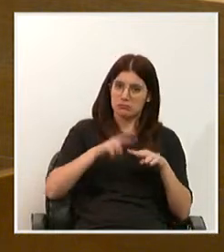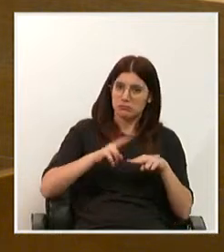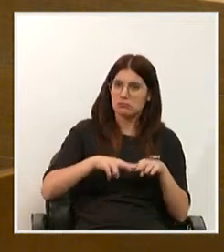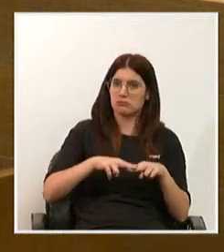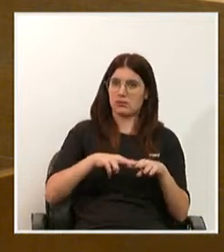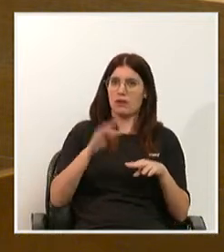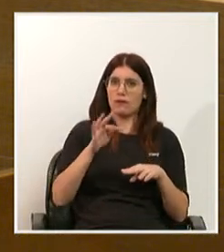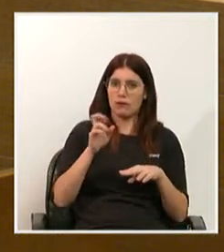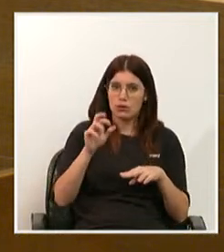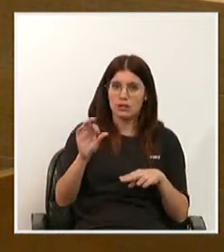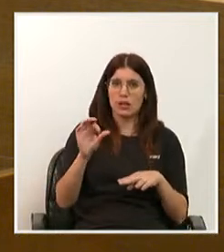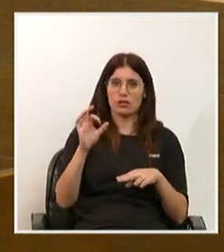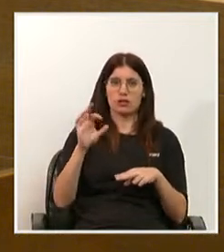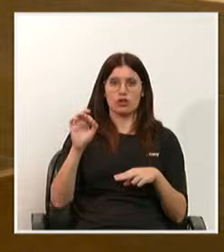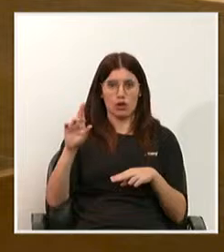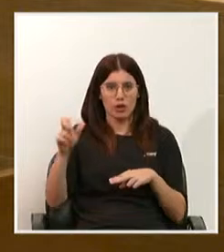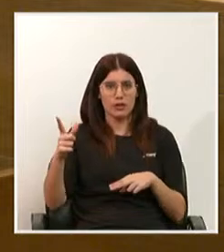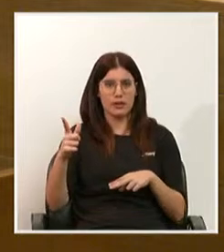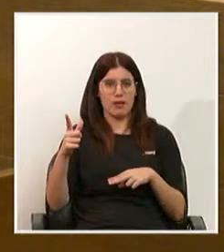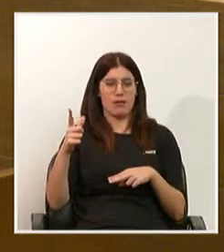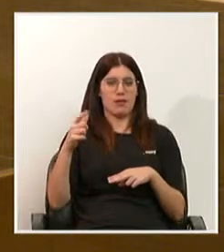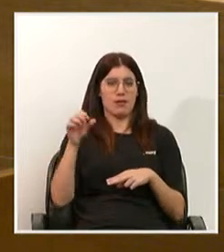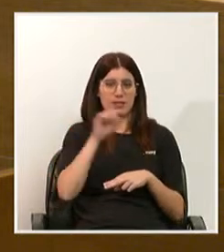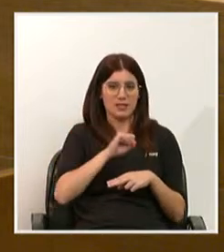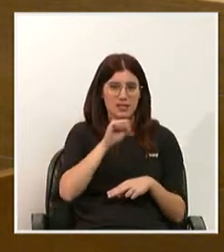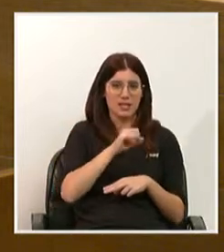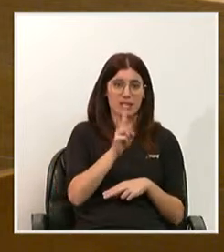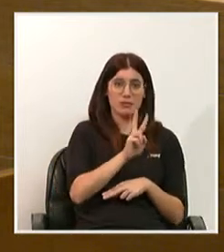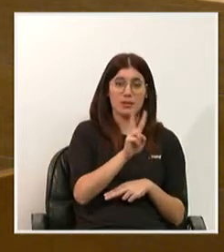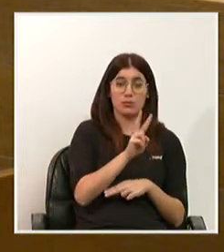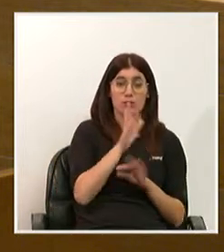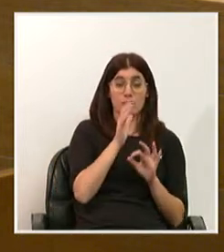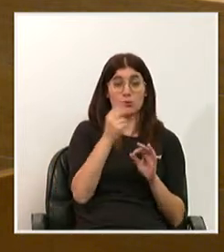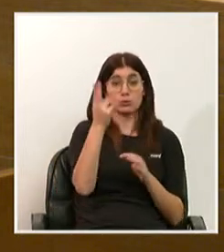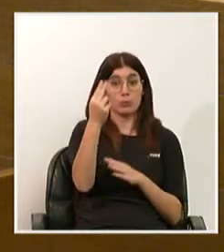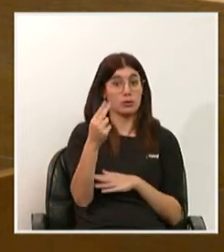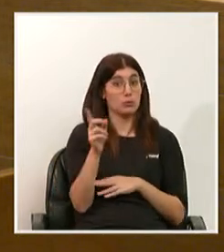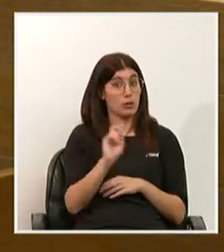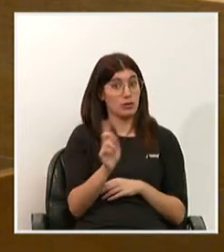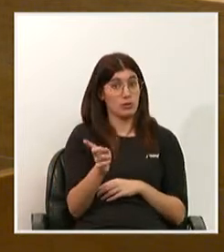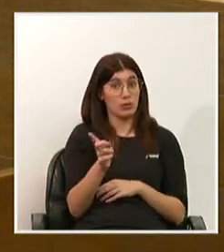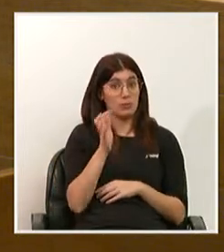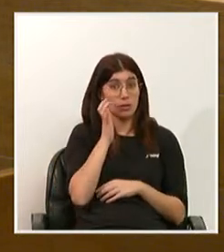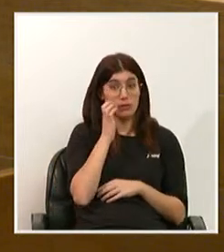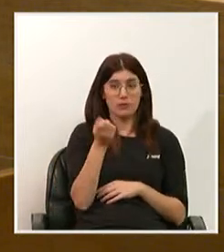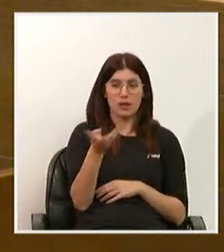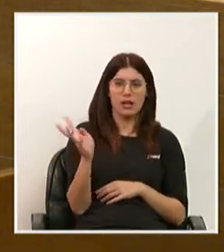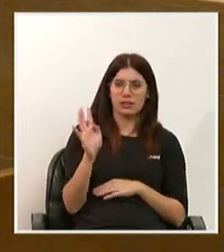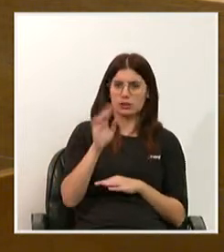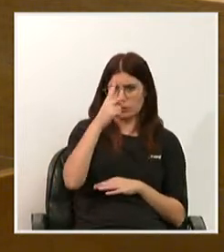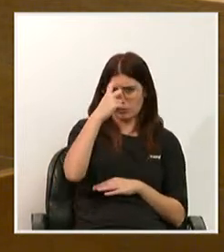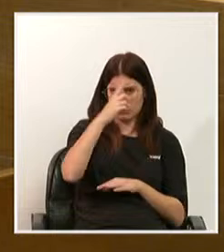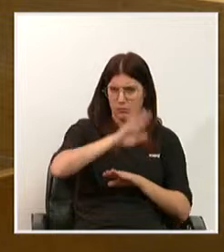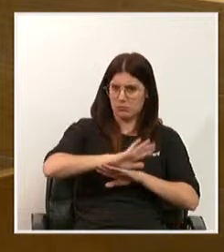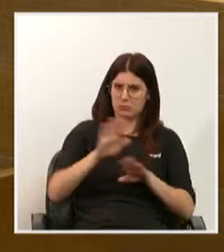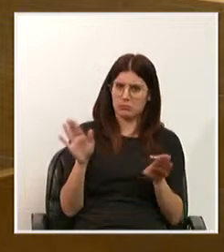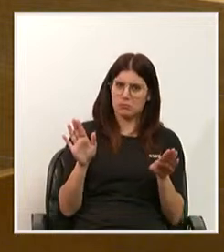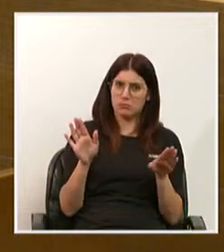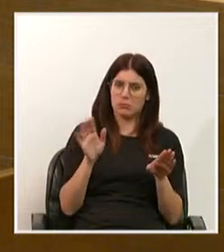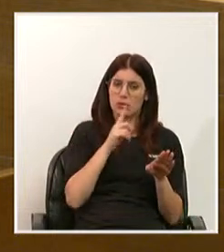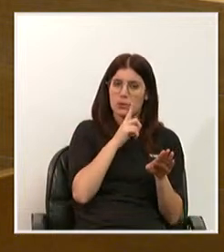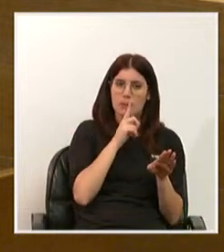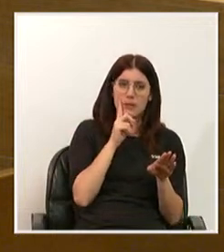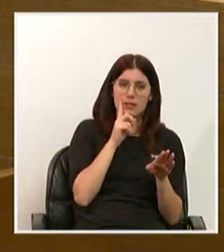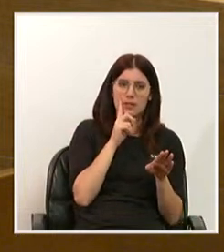soroya Proponen ahora estellés aventura y salvo en el caso del ilustre pintor solo merecen ser recordados los hombres que los nombres